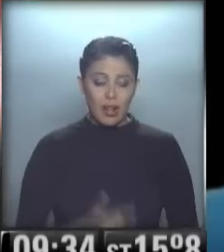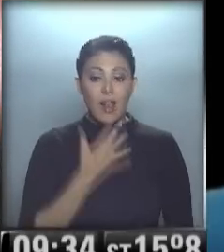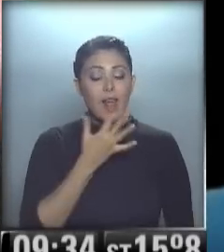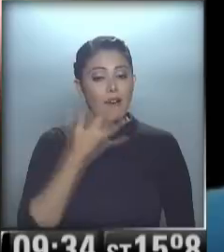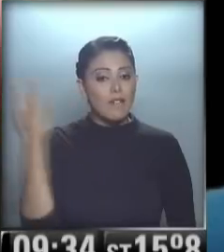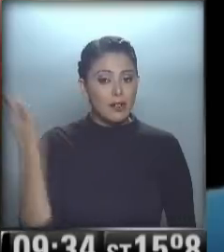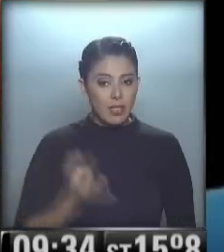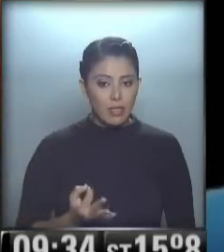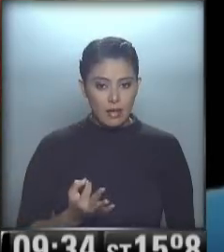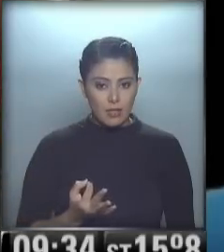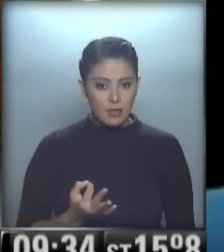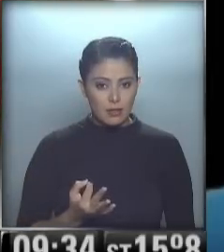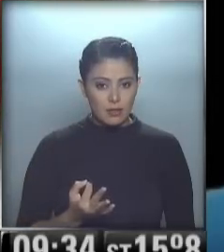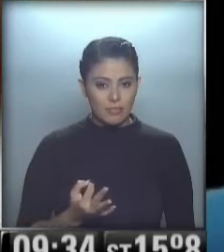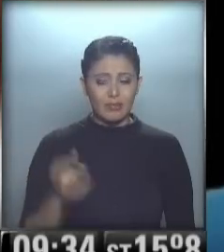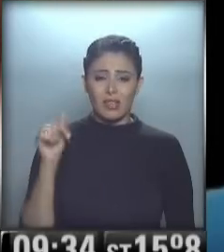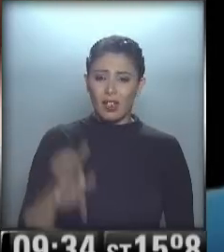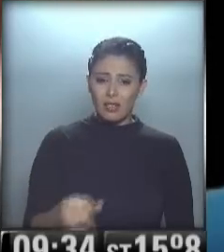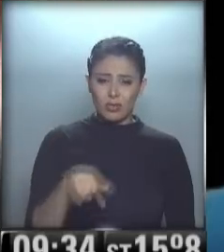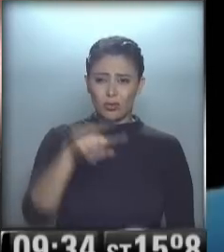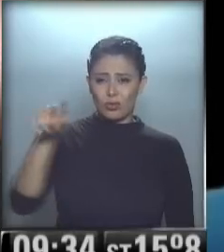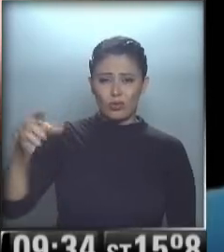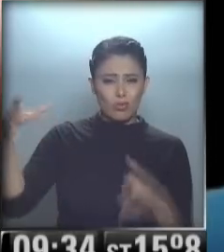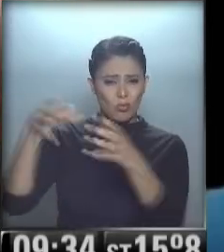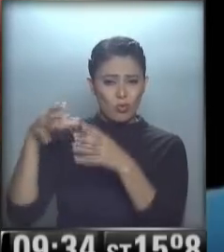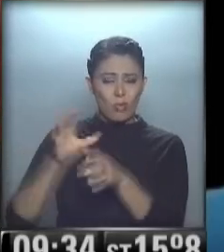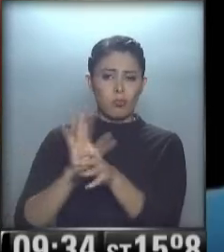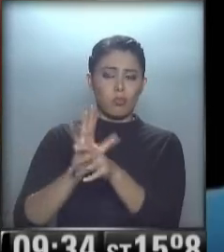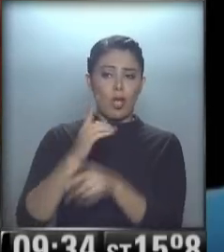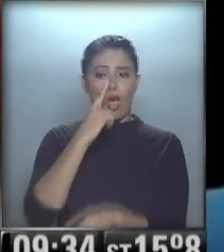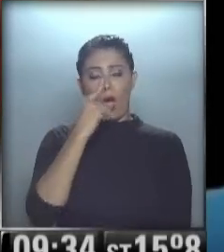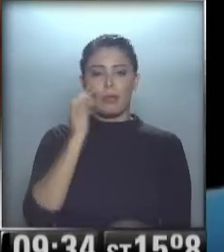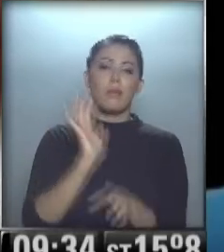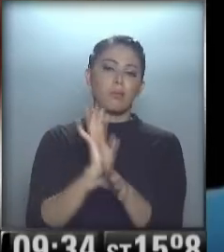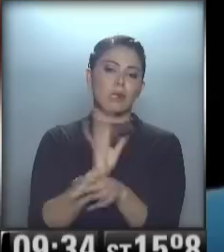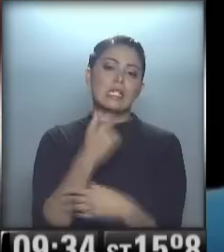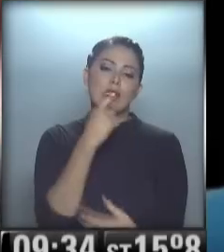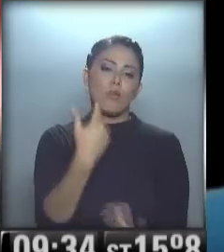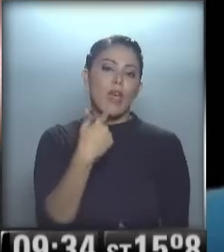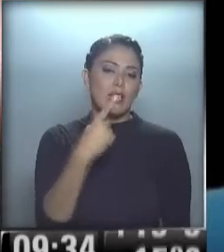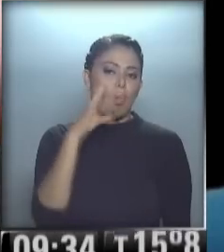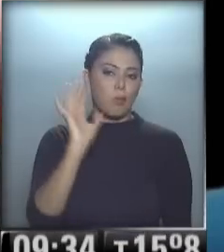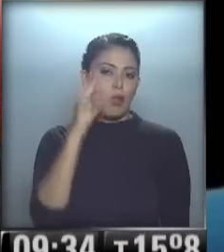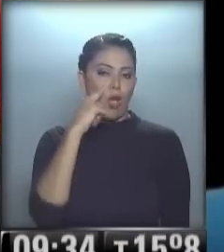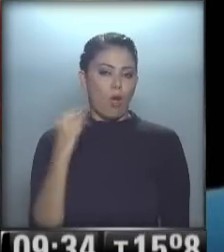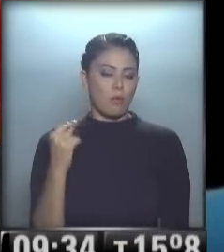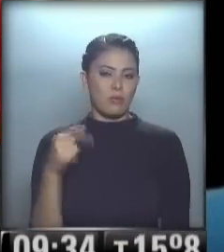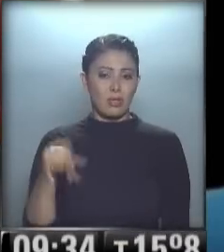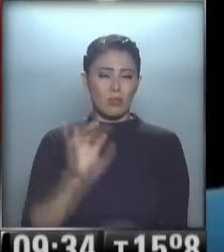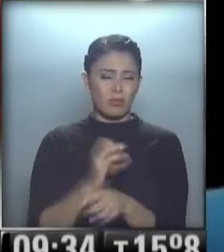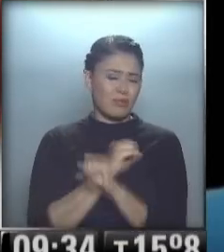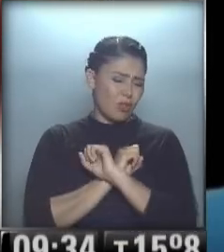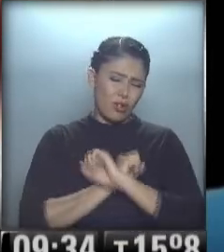verdad que estos señores, si se les puede decir señores, ya dan